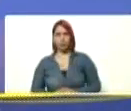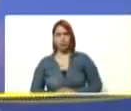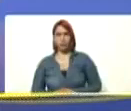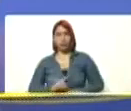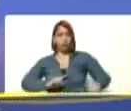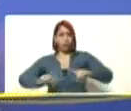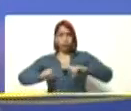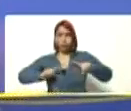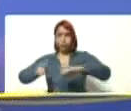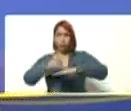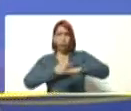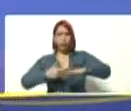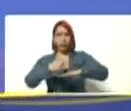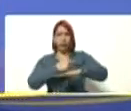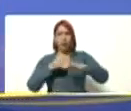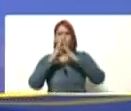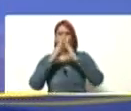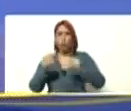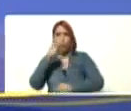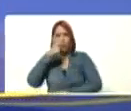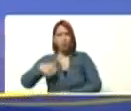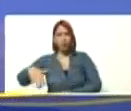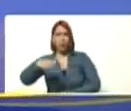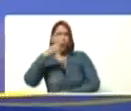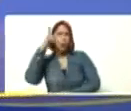Gobernar para todo el pueblo, escuchar a todo el pueblo.